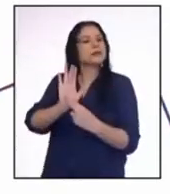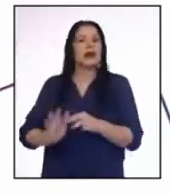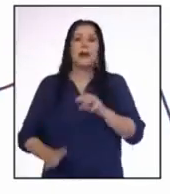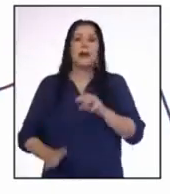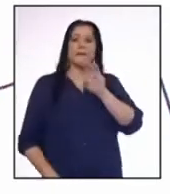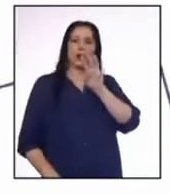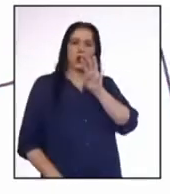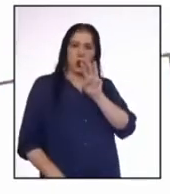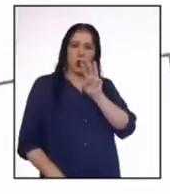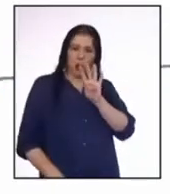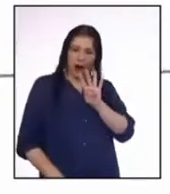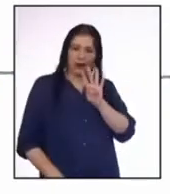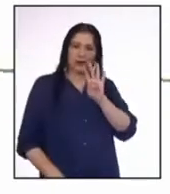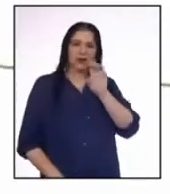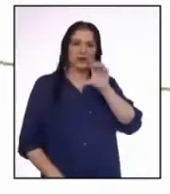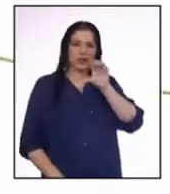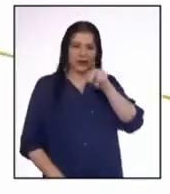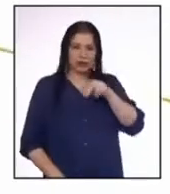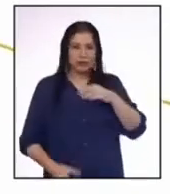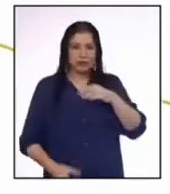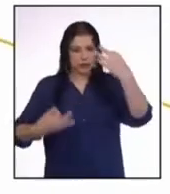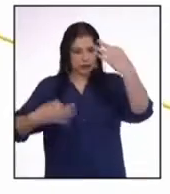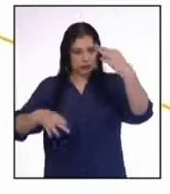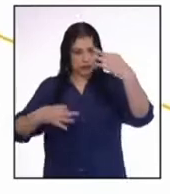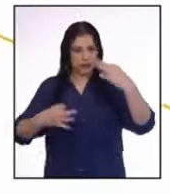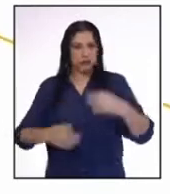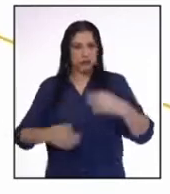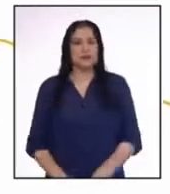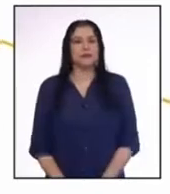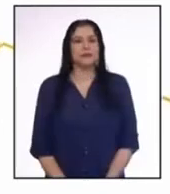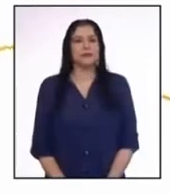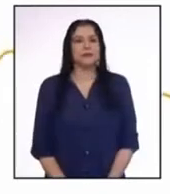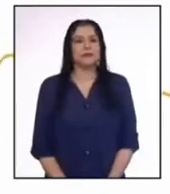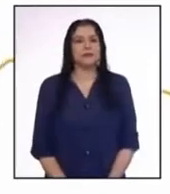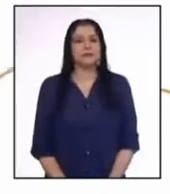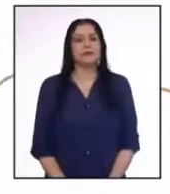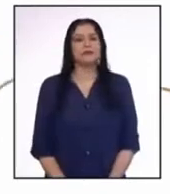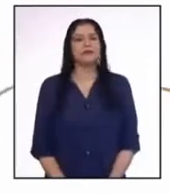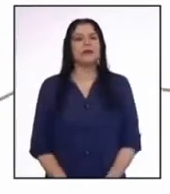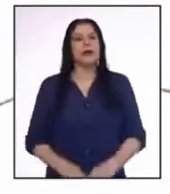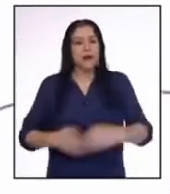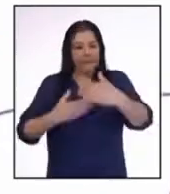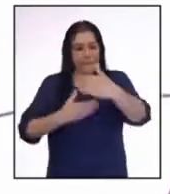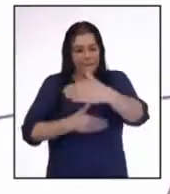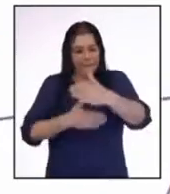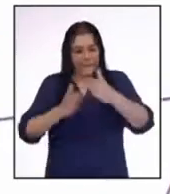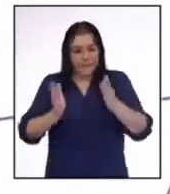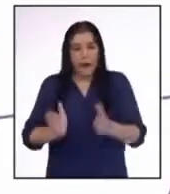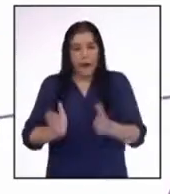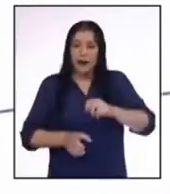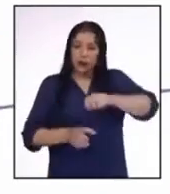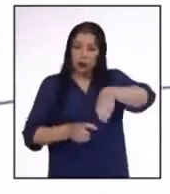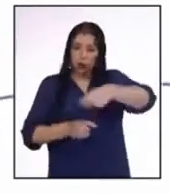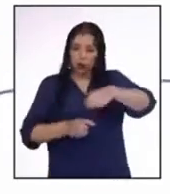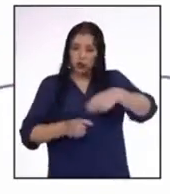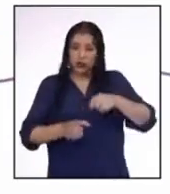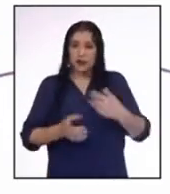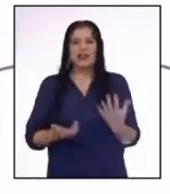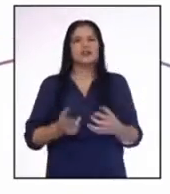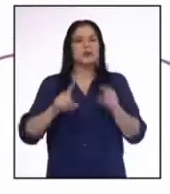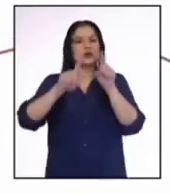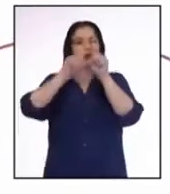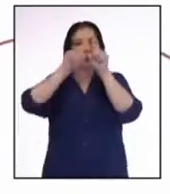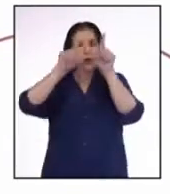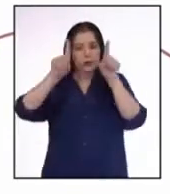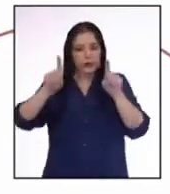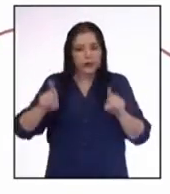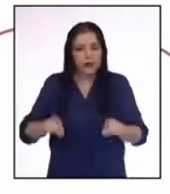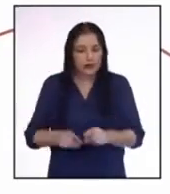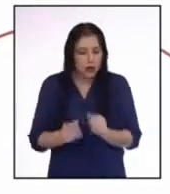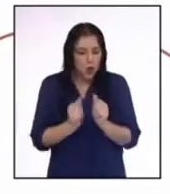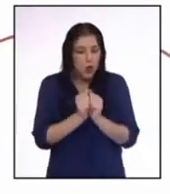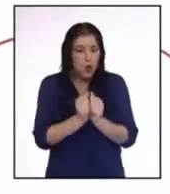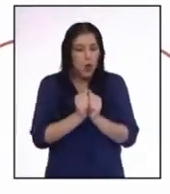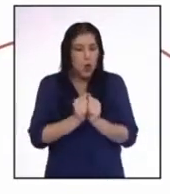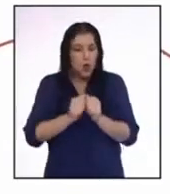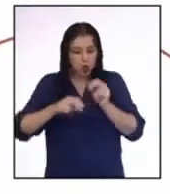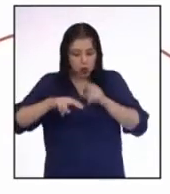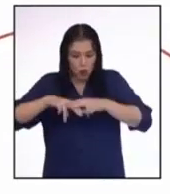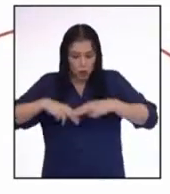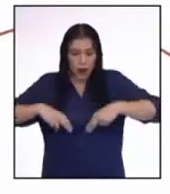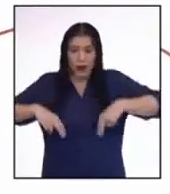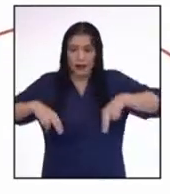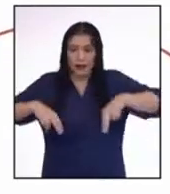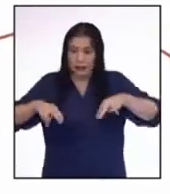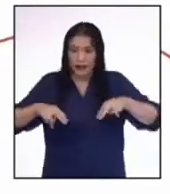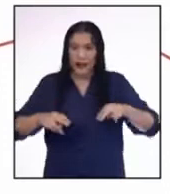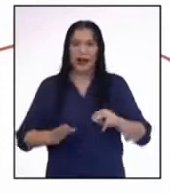4 centímetros en el papel. Para la cocina dibujamos un rectángulo al costado de la sala,